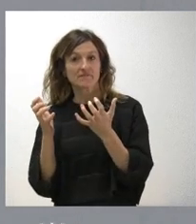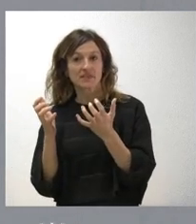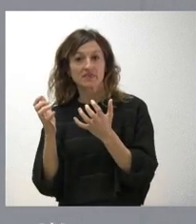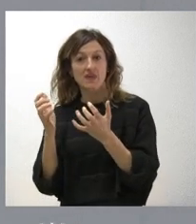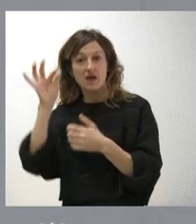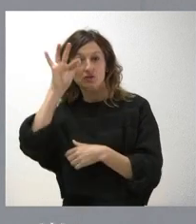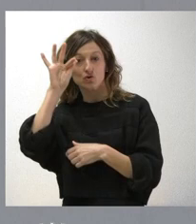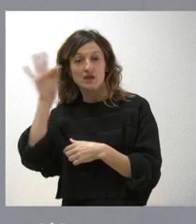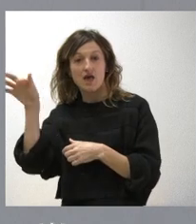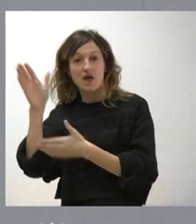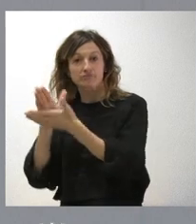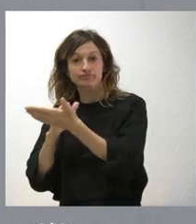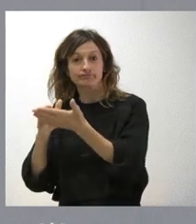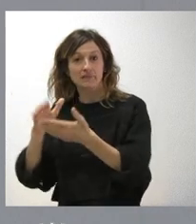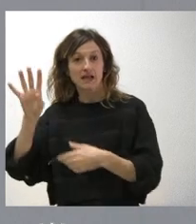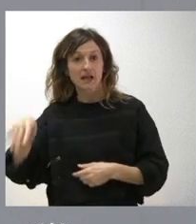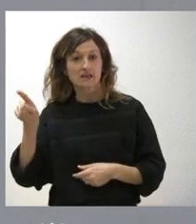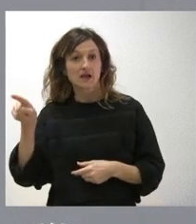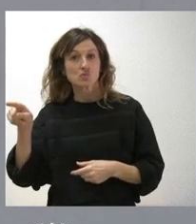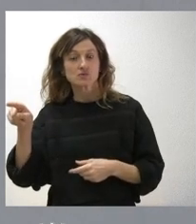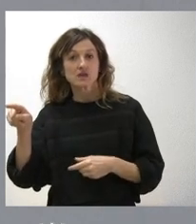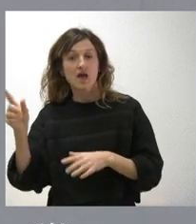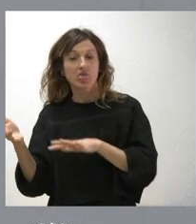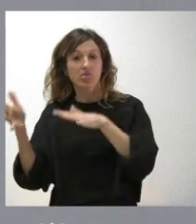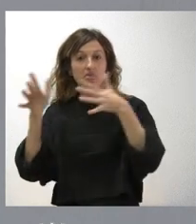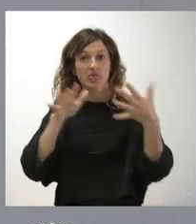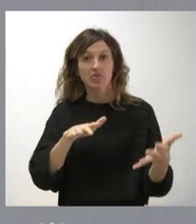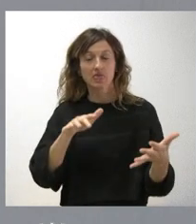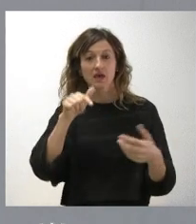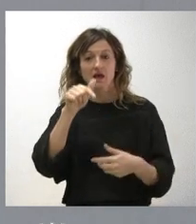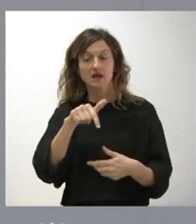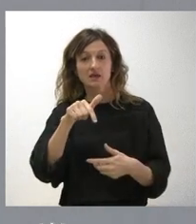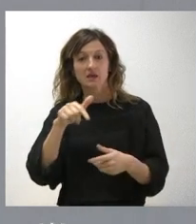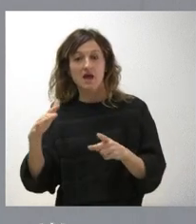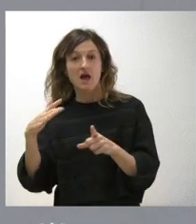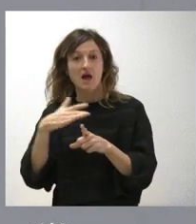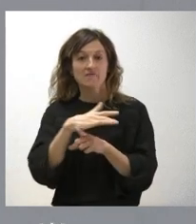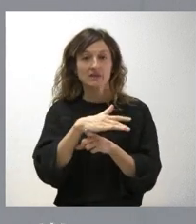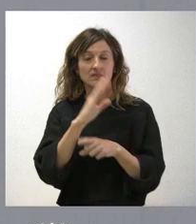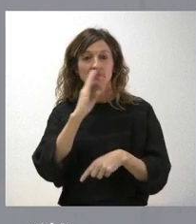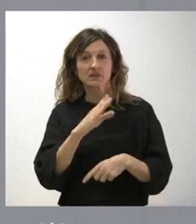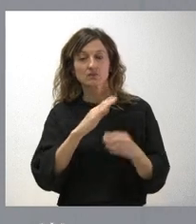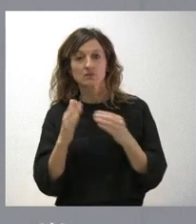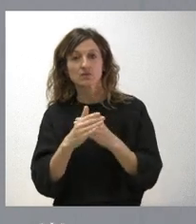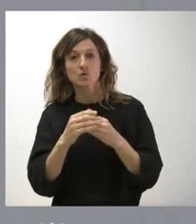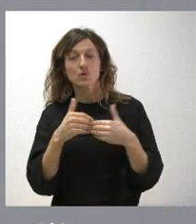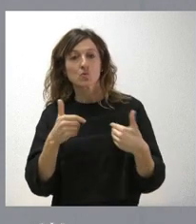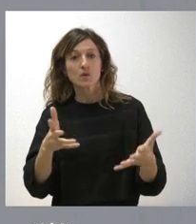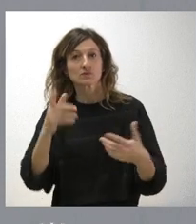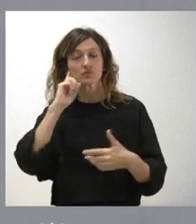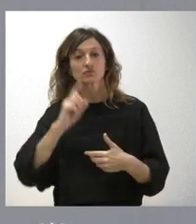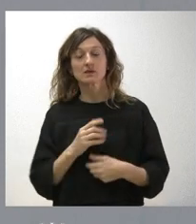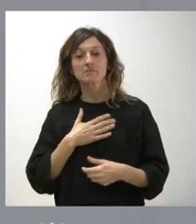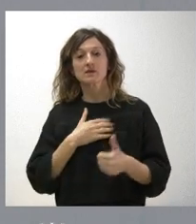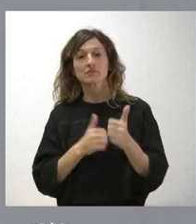esa comunidad Autónoma se nos extrapole directamente o indirectamente y veremos en Qué cantidades porque nosotros nuestra